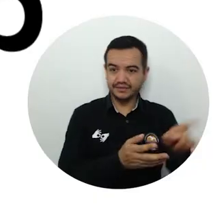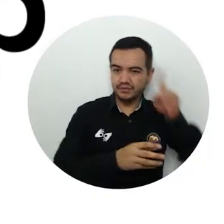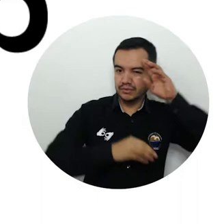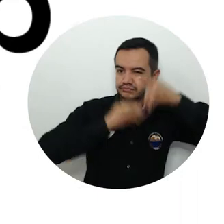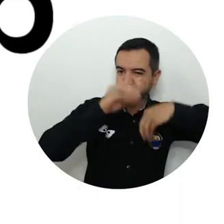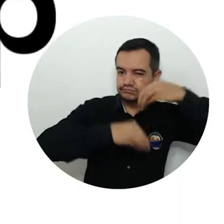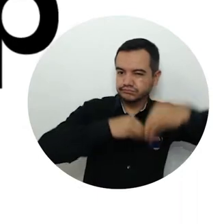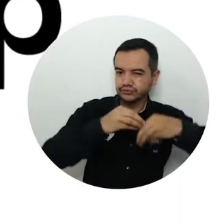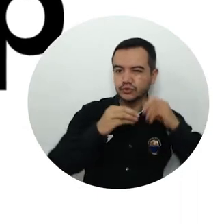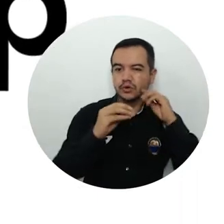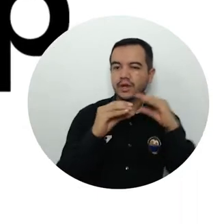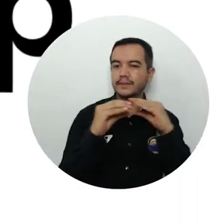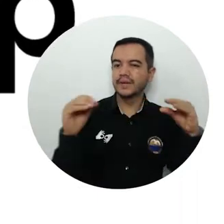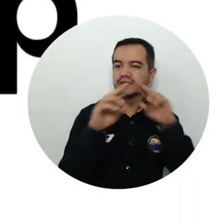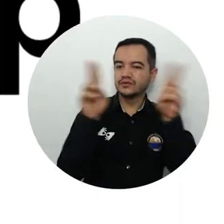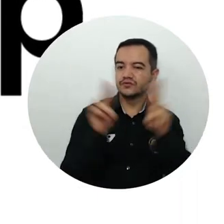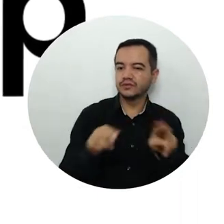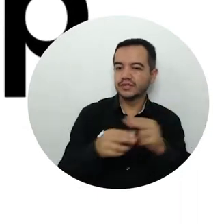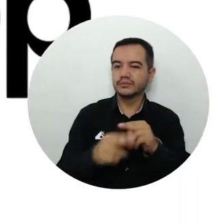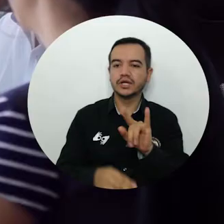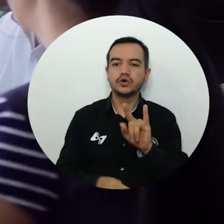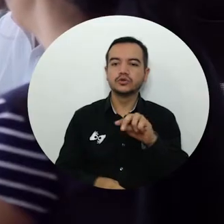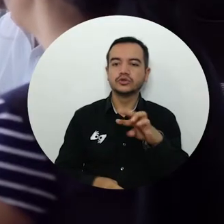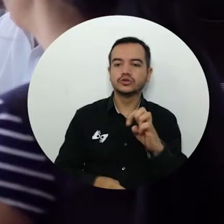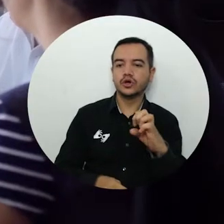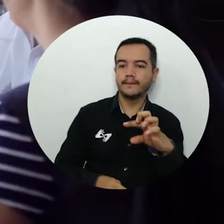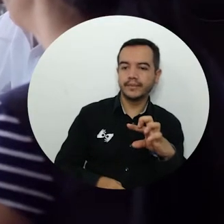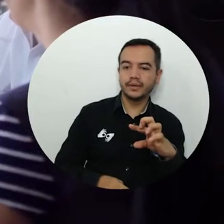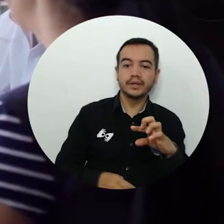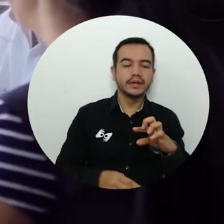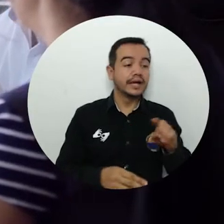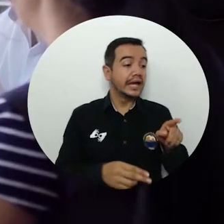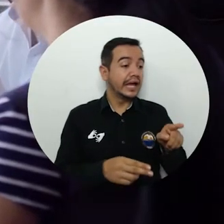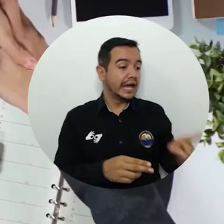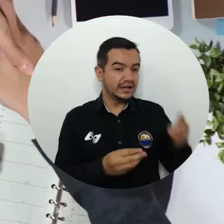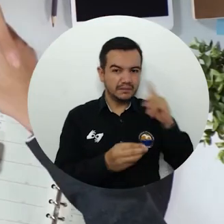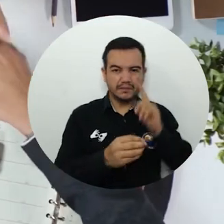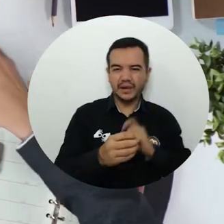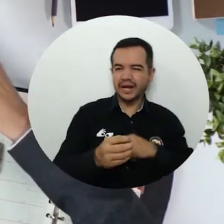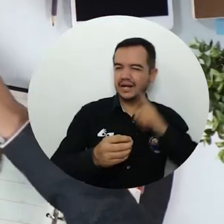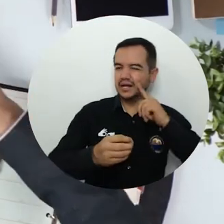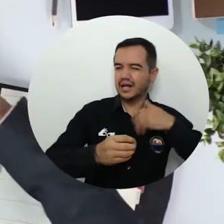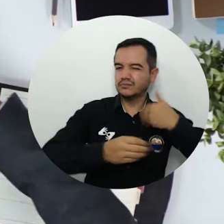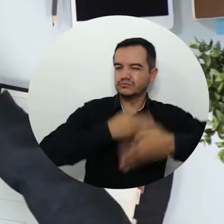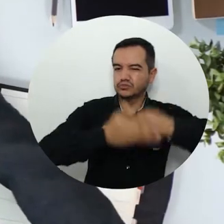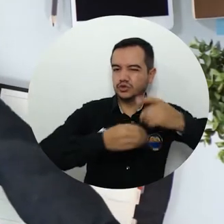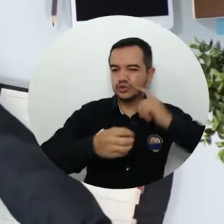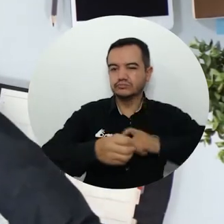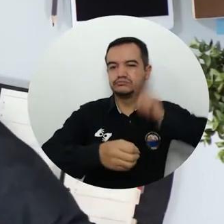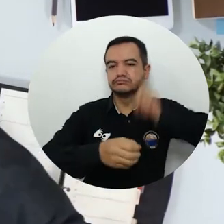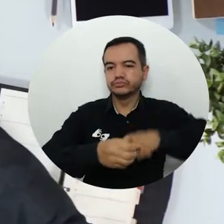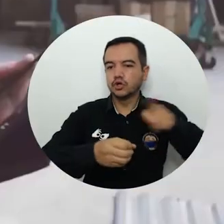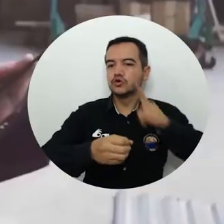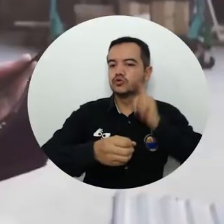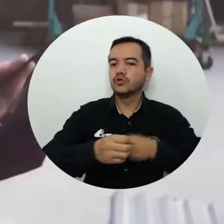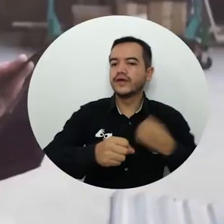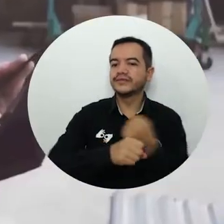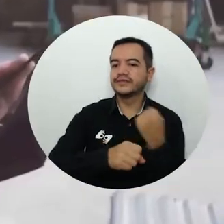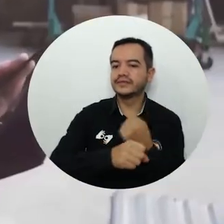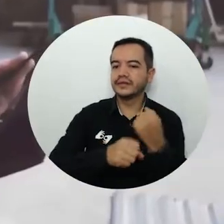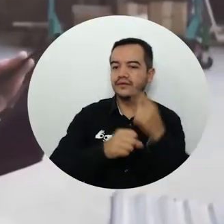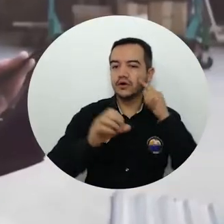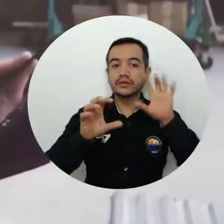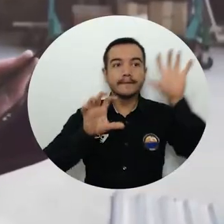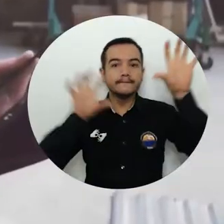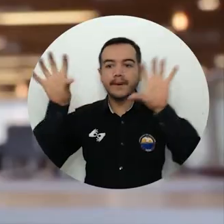OnTop, una plataforma que en menos de un año se convirtió en una solución eficaz para facilitar los procesos de contratación de talento internacional y hoy es